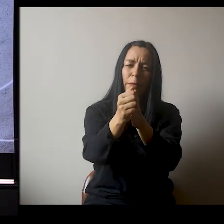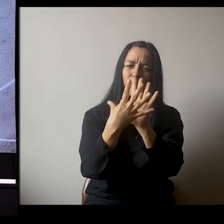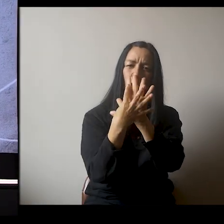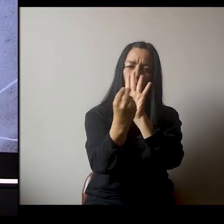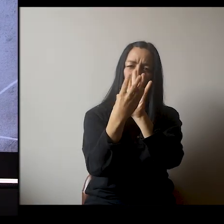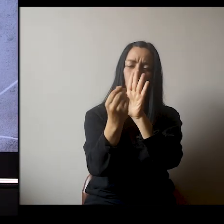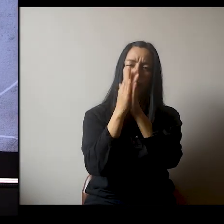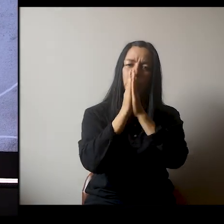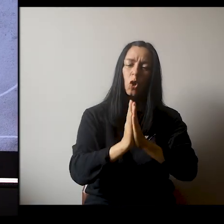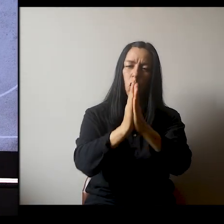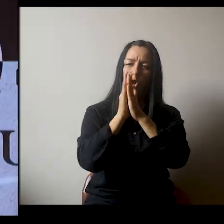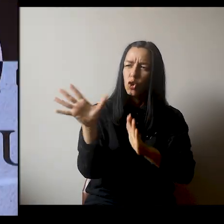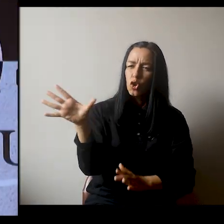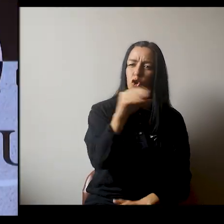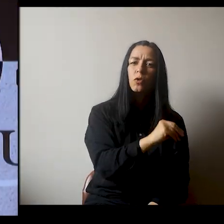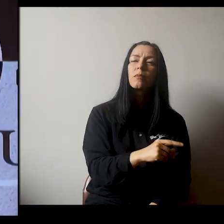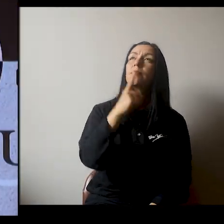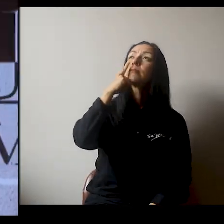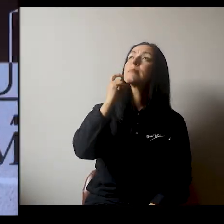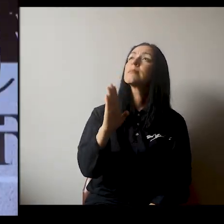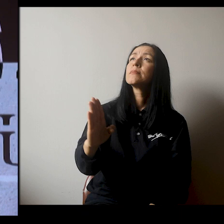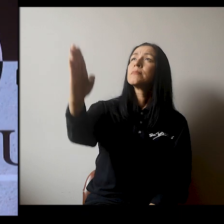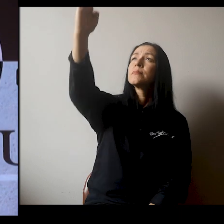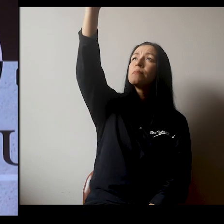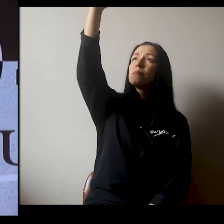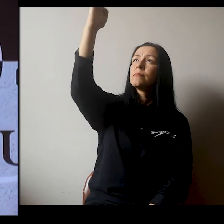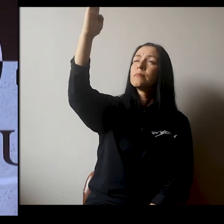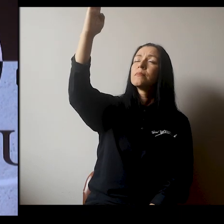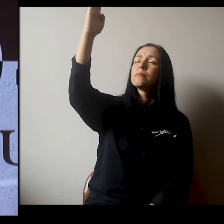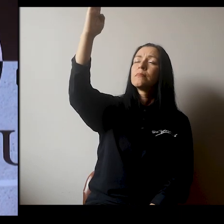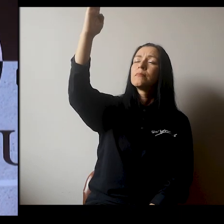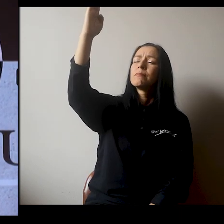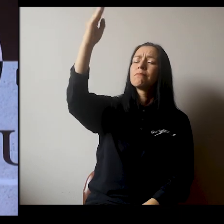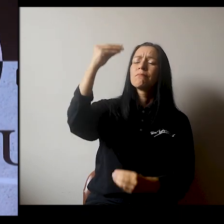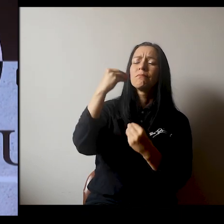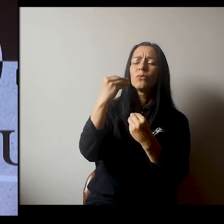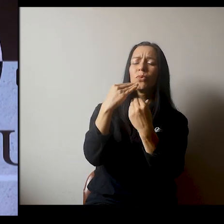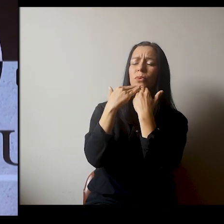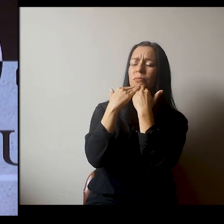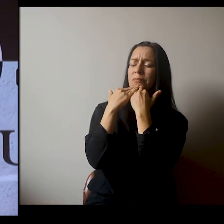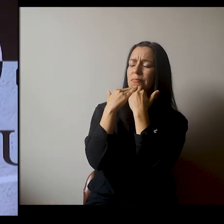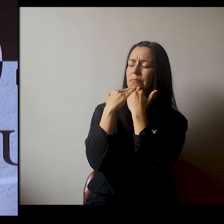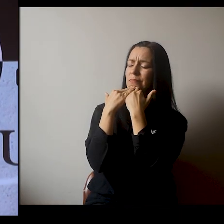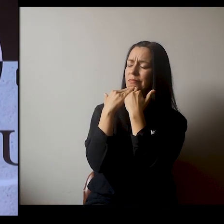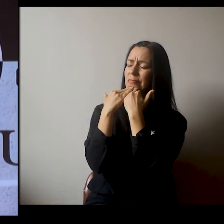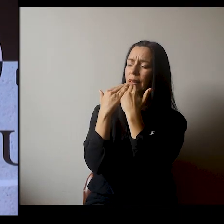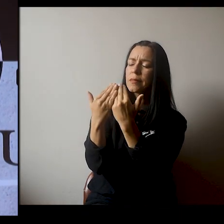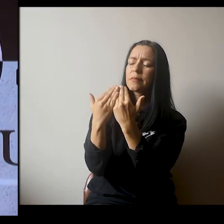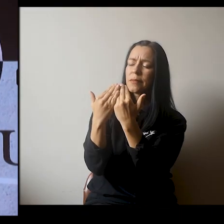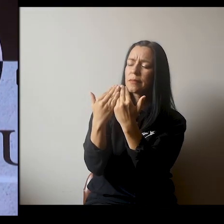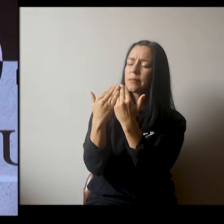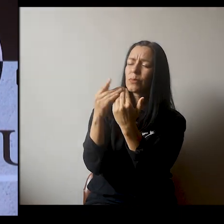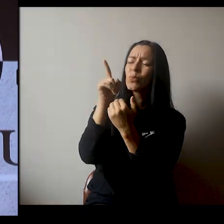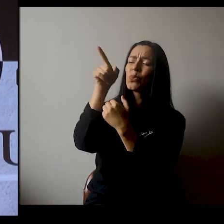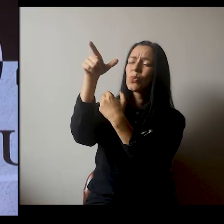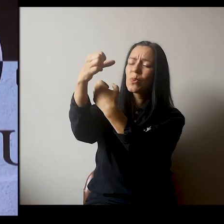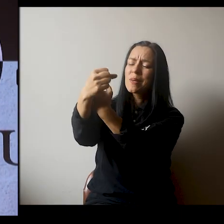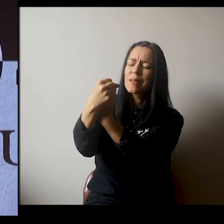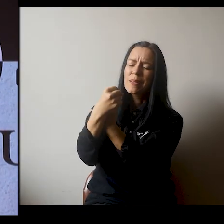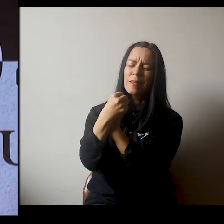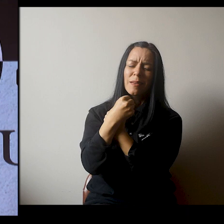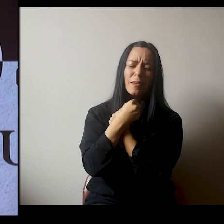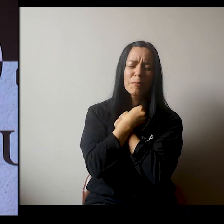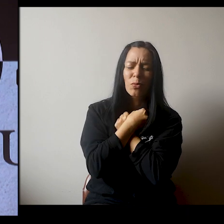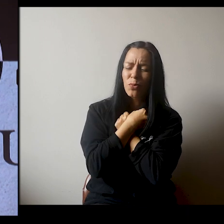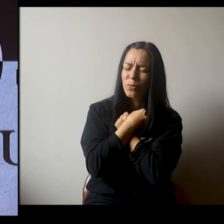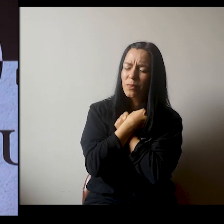Y voy a guiarlos en este momento a hacer la oración. Todos oremos. Padre Dios, te doy gracias